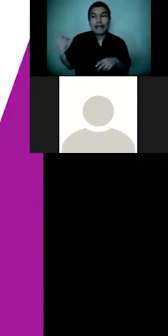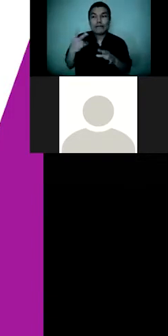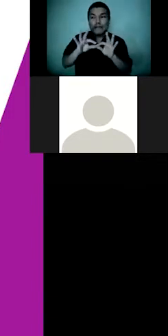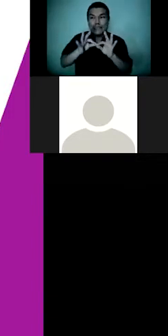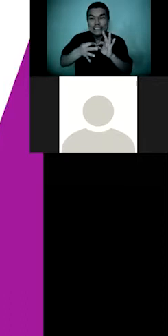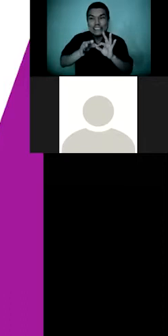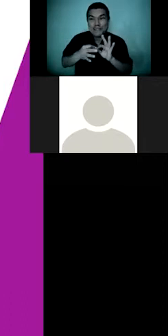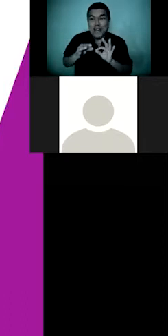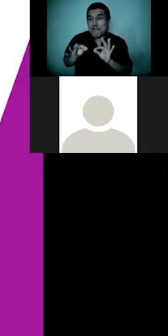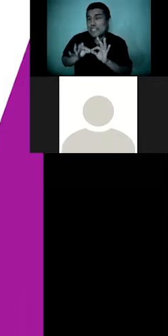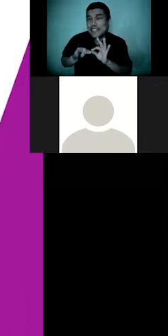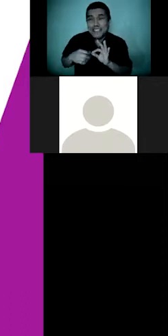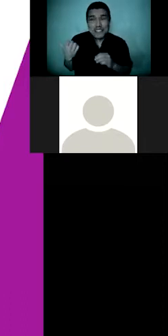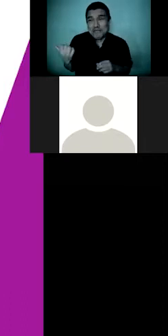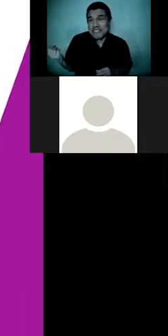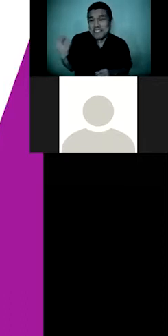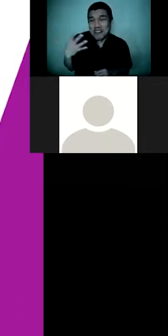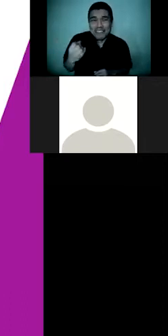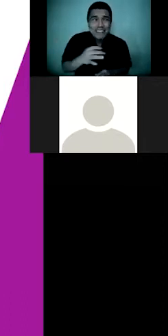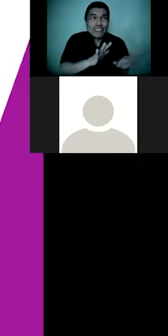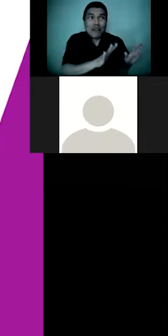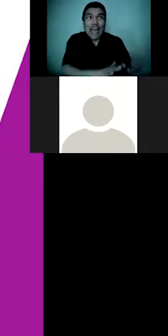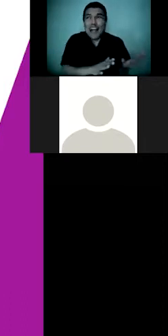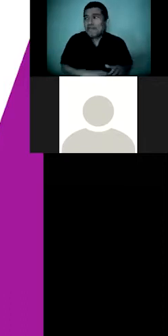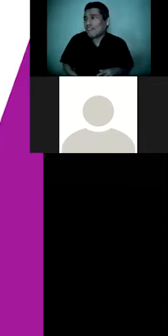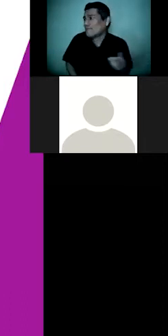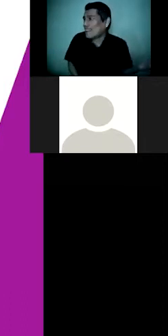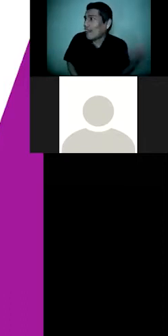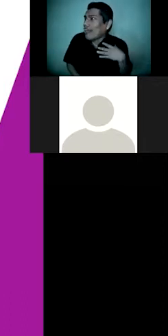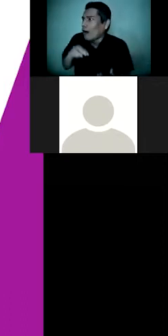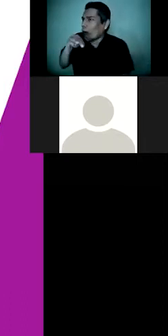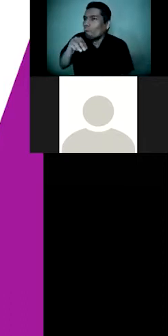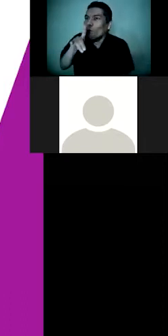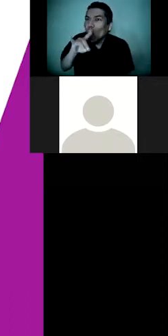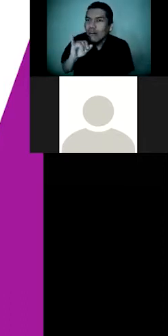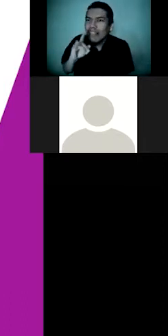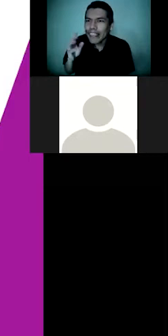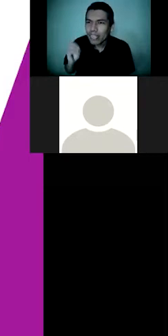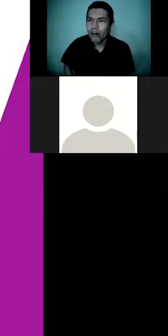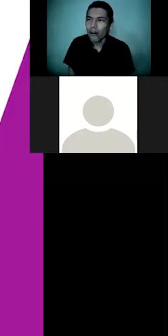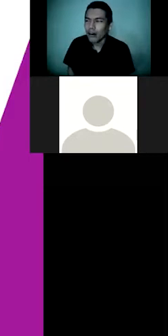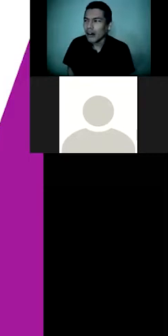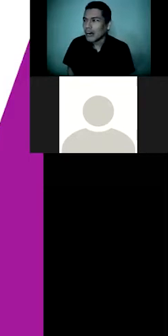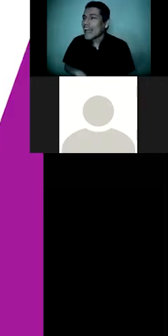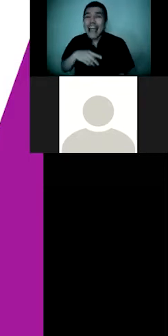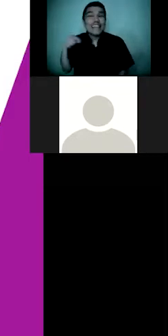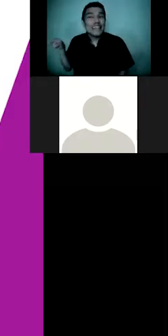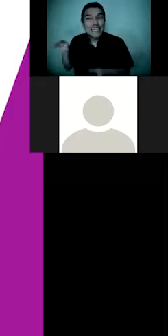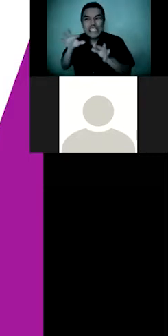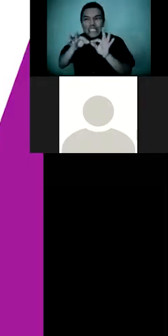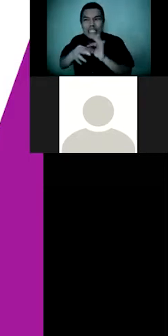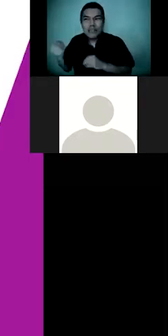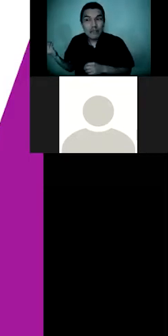Ok. Con mi intérprete me decía todo y me decía, calma, calma, está diciendo que estoy